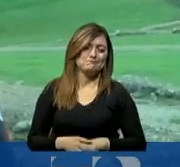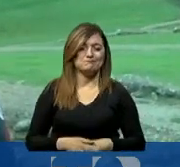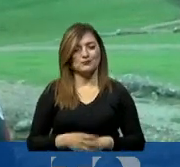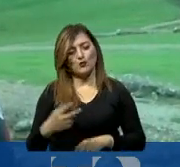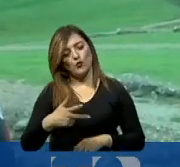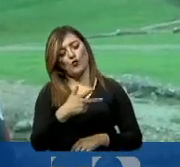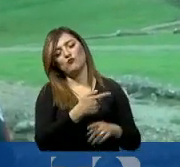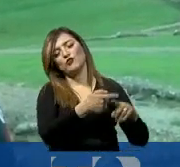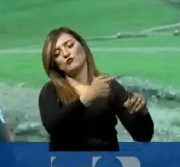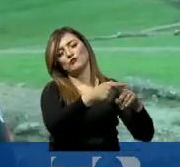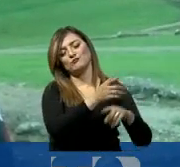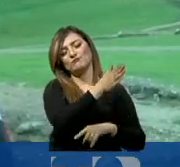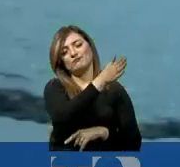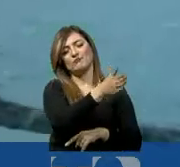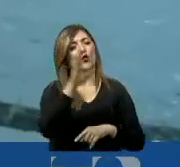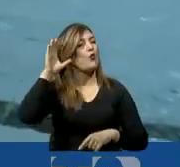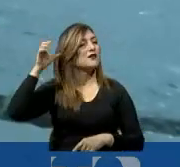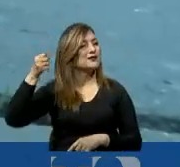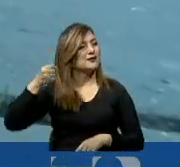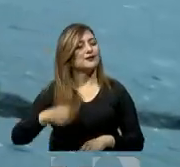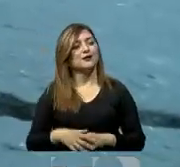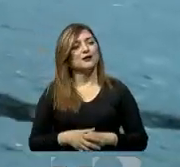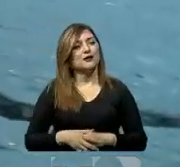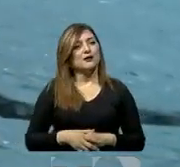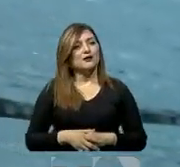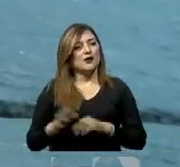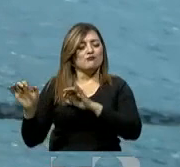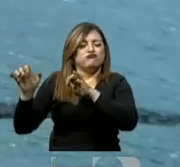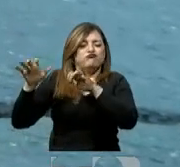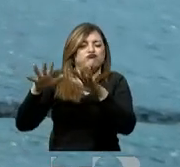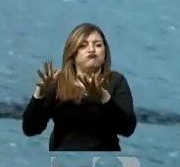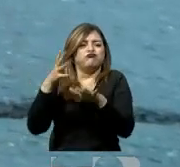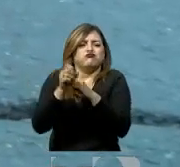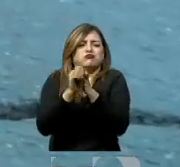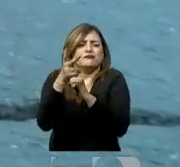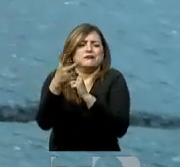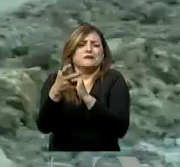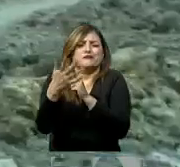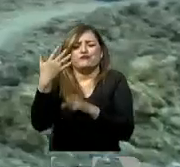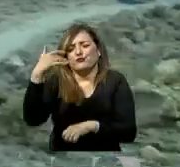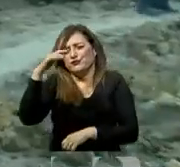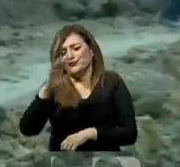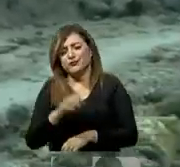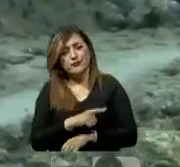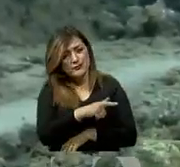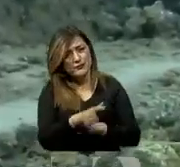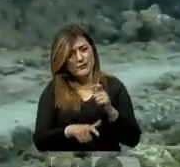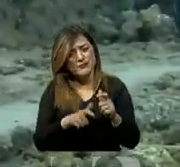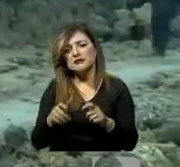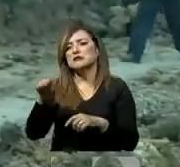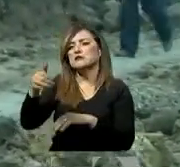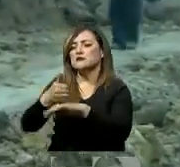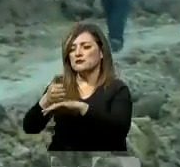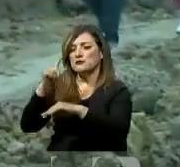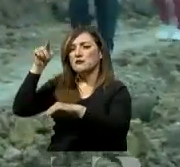continuar hacia la vecina ciudad de Cuenca. La vía presenta deslizamientos desde hace más de 13 años atrás. Varios han sido los pedidos a las autoridades